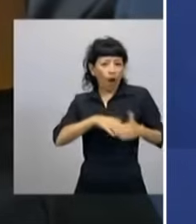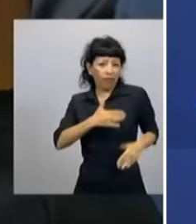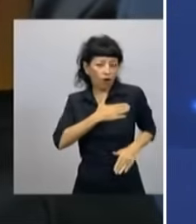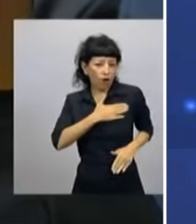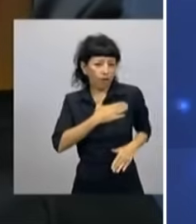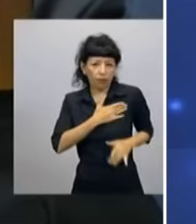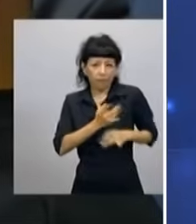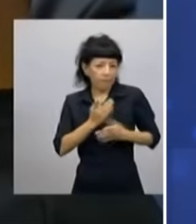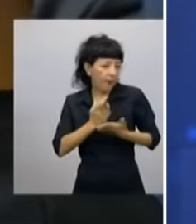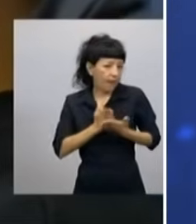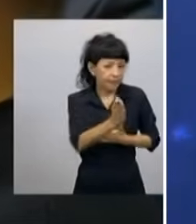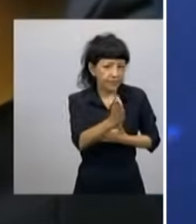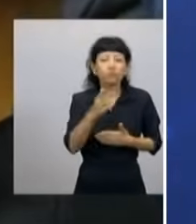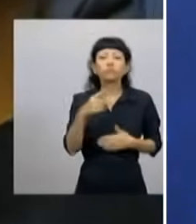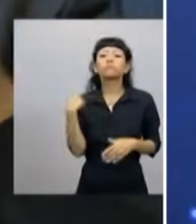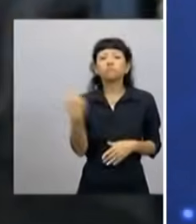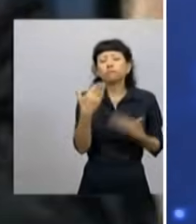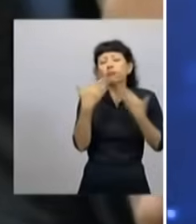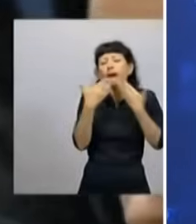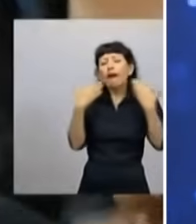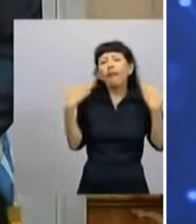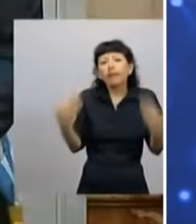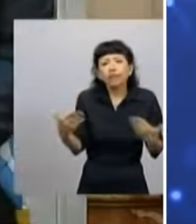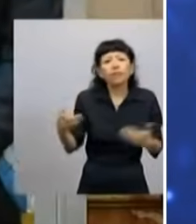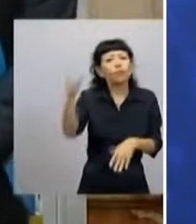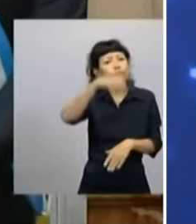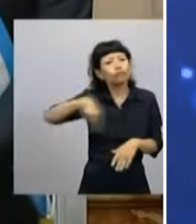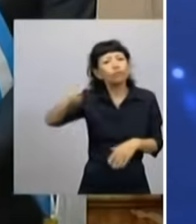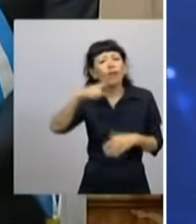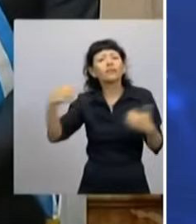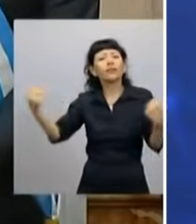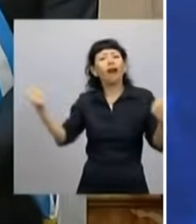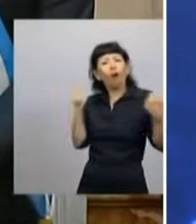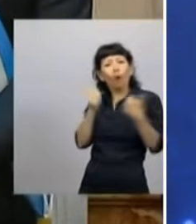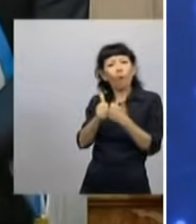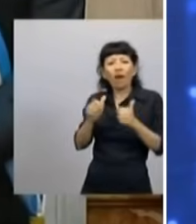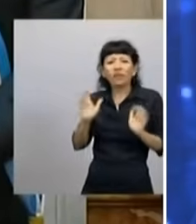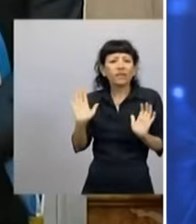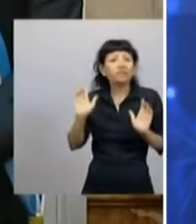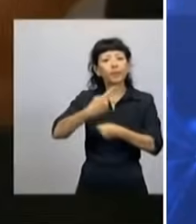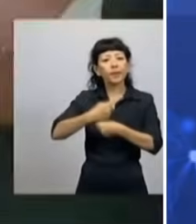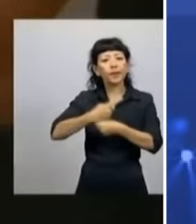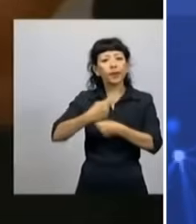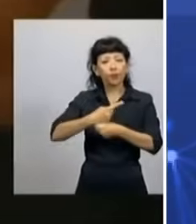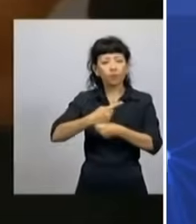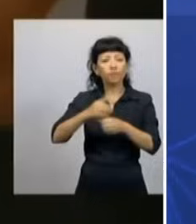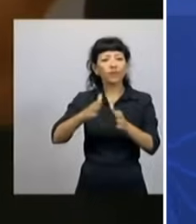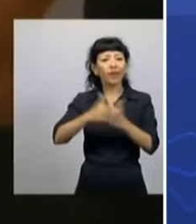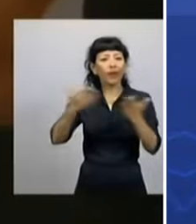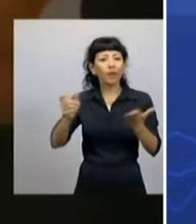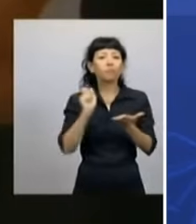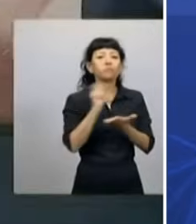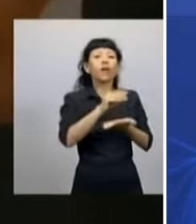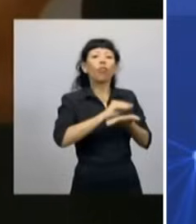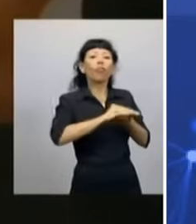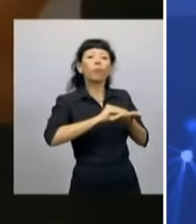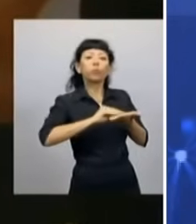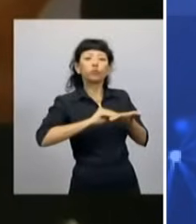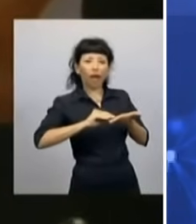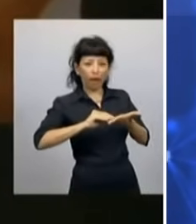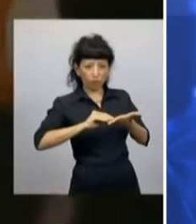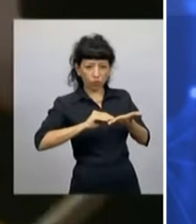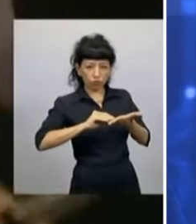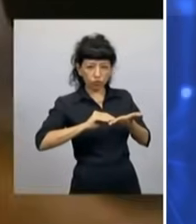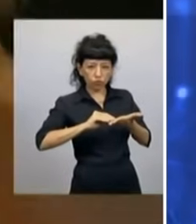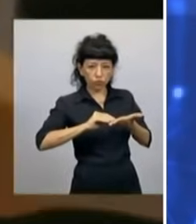importantes, Juntos por el Cambio, o lo que queda de ellos, y el peronismo, o lo que digamos es ese gran paraguas, están muy fragmentados. Por un